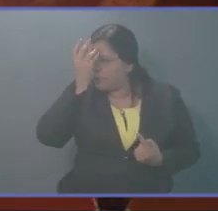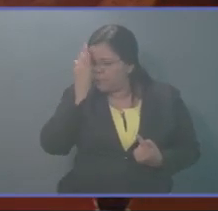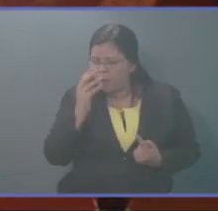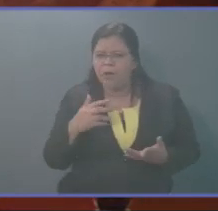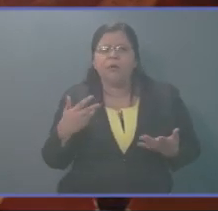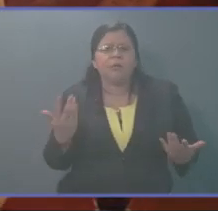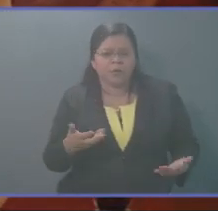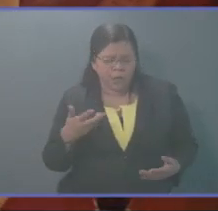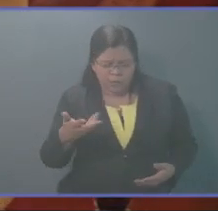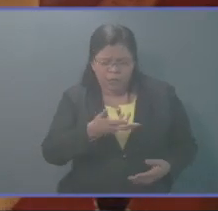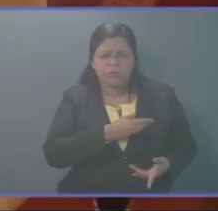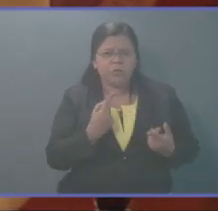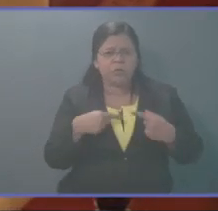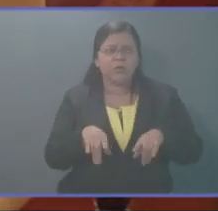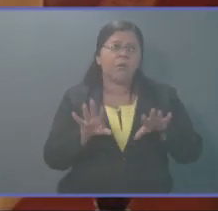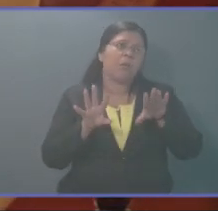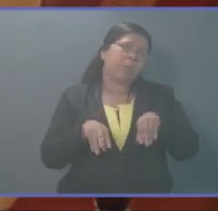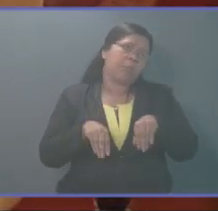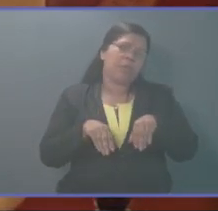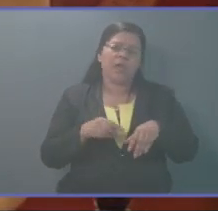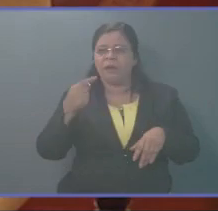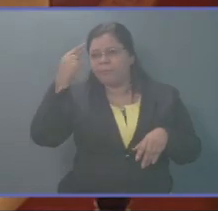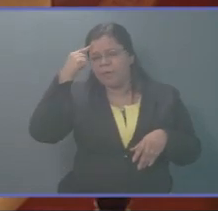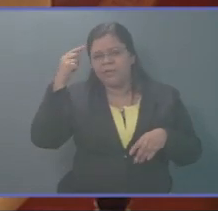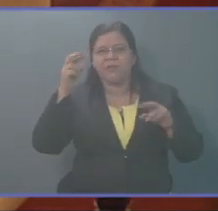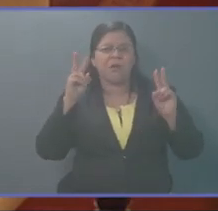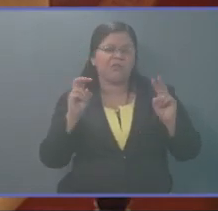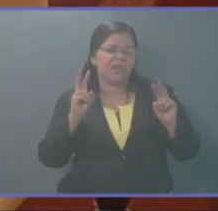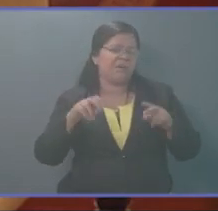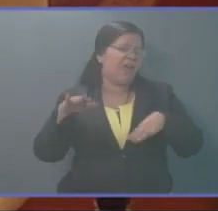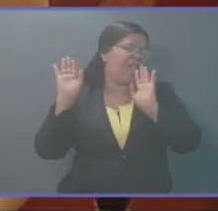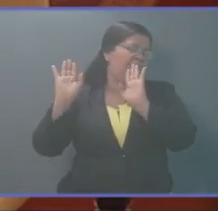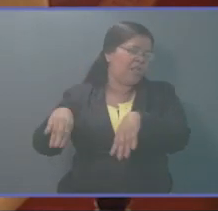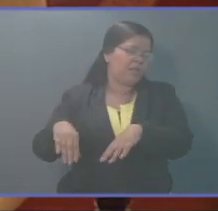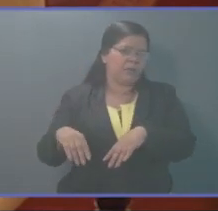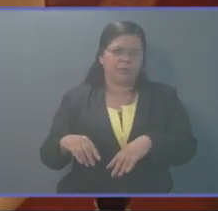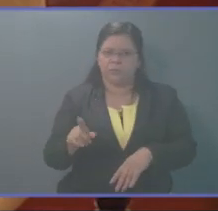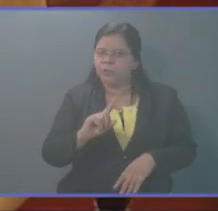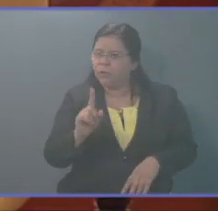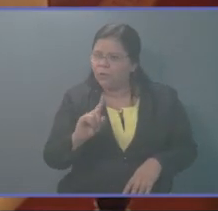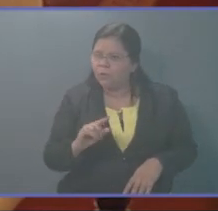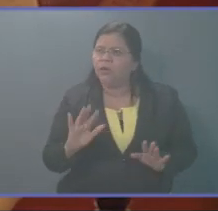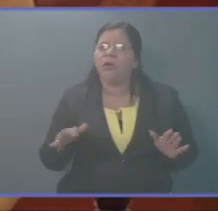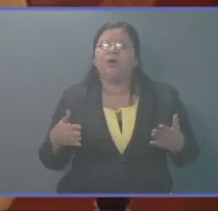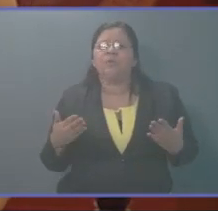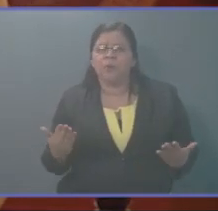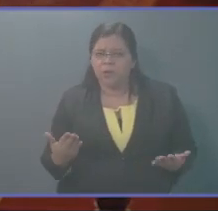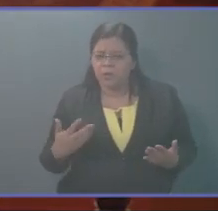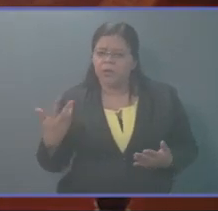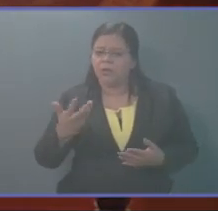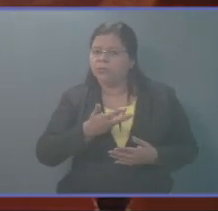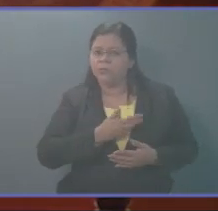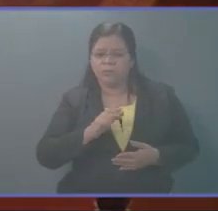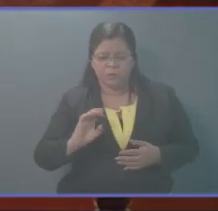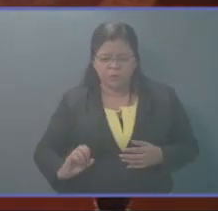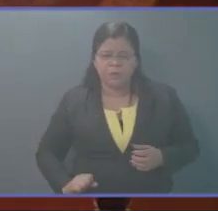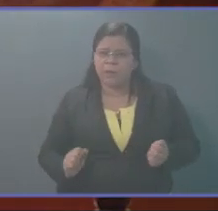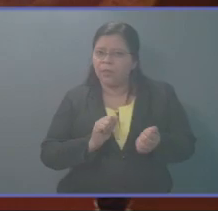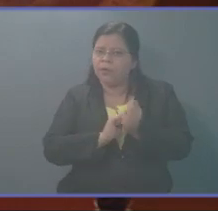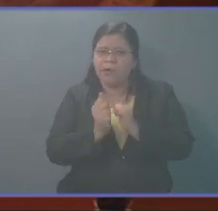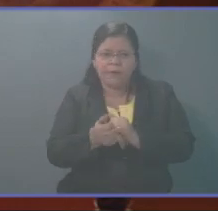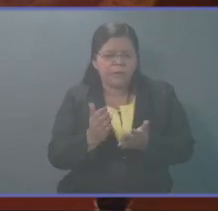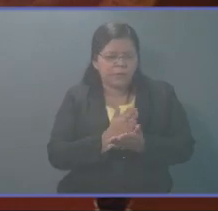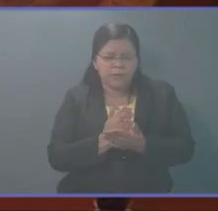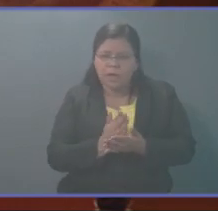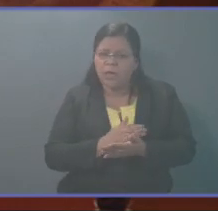qué muchos de nosotros seguimos creyendo que es un tema poco relevante? ¿Y por qué también no avanzan muchos temas en